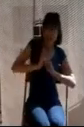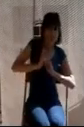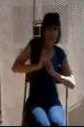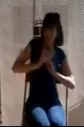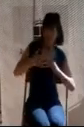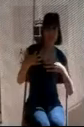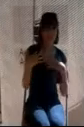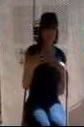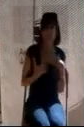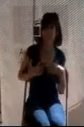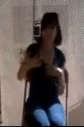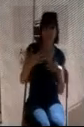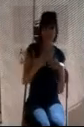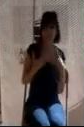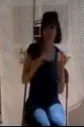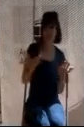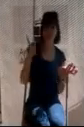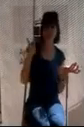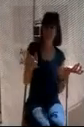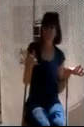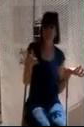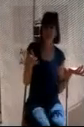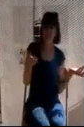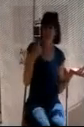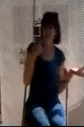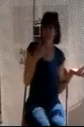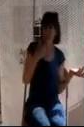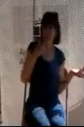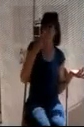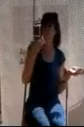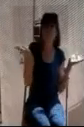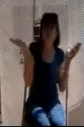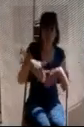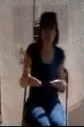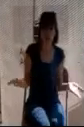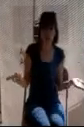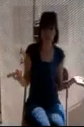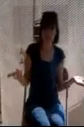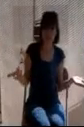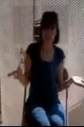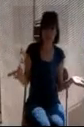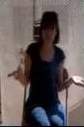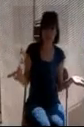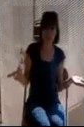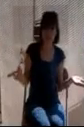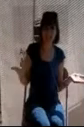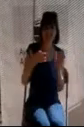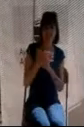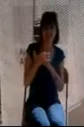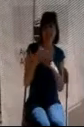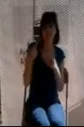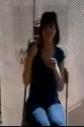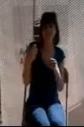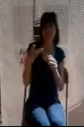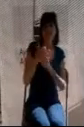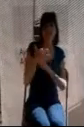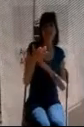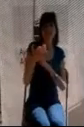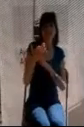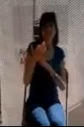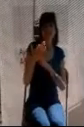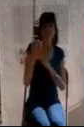sea tanta desfachatez en su expresión. Es decir, quien estaba presentando